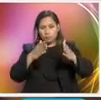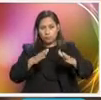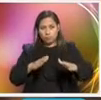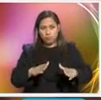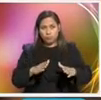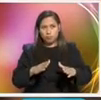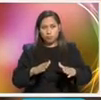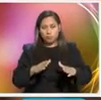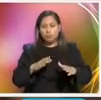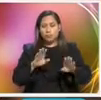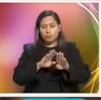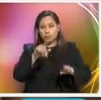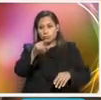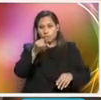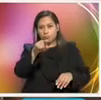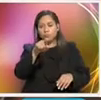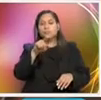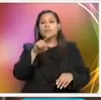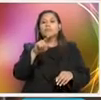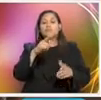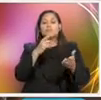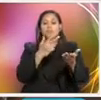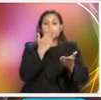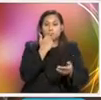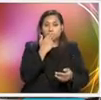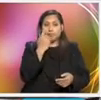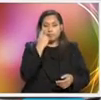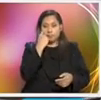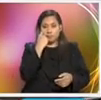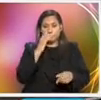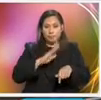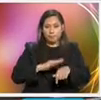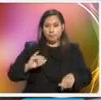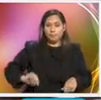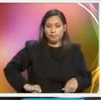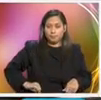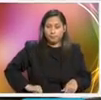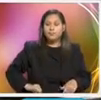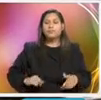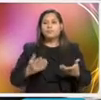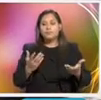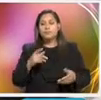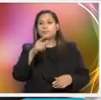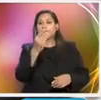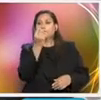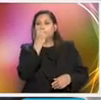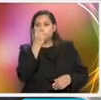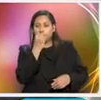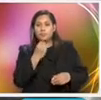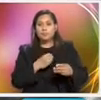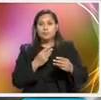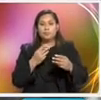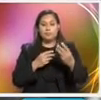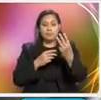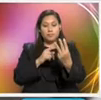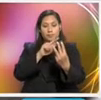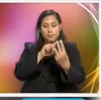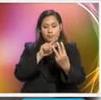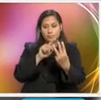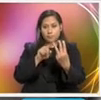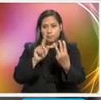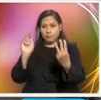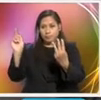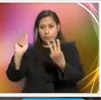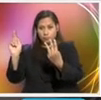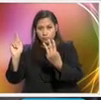tienen carbohidratos. Claro, por supuesto. Fíjate, lo más interesante es consumir 3 porciones de proteína por